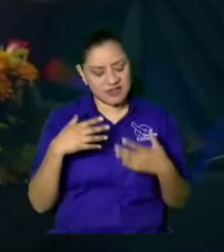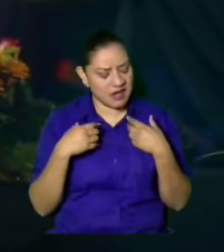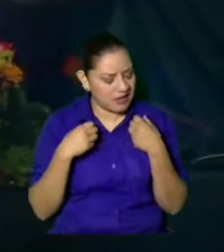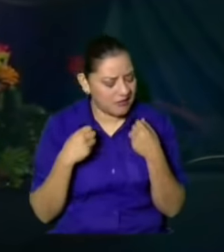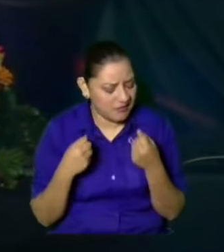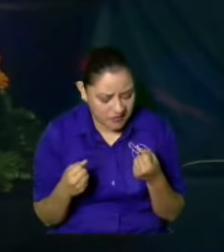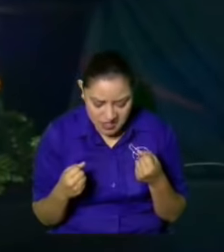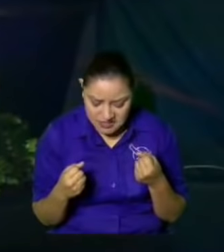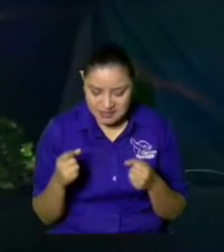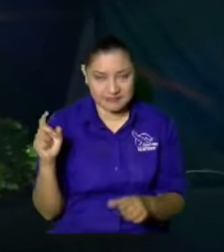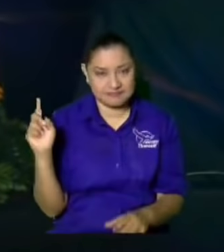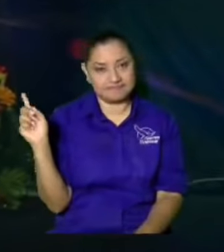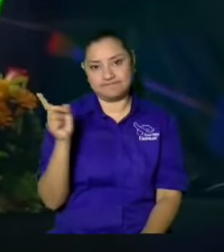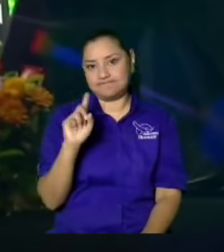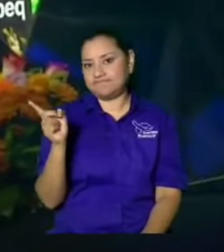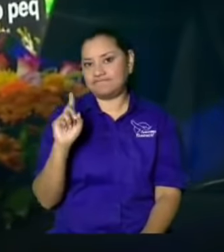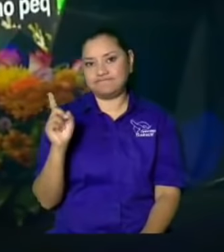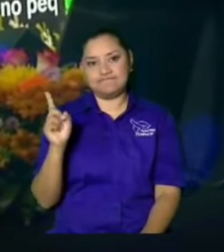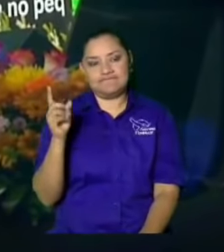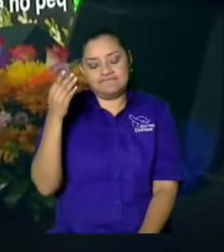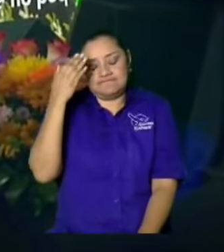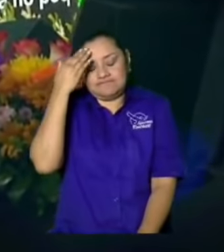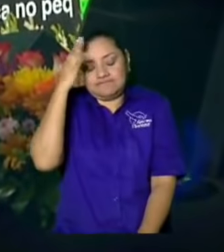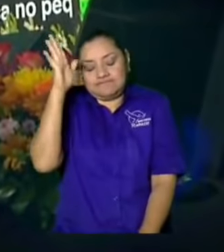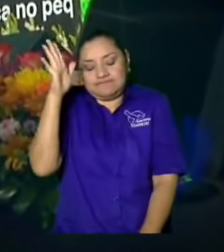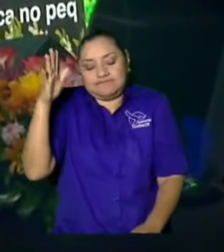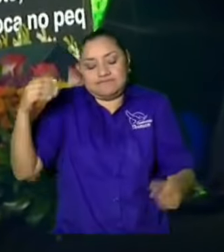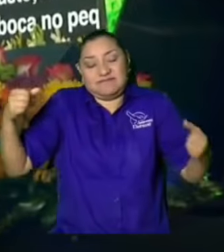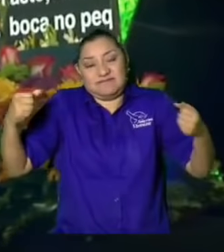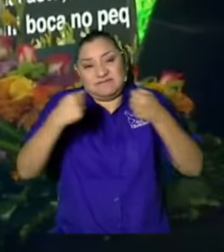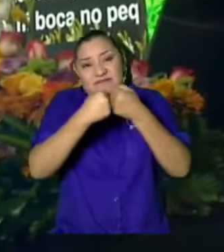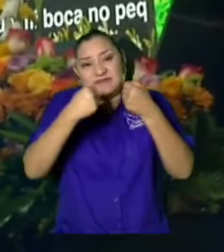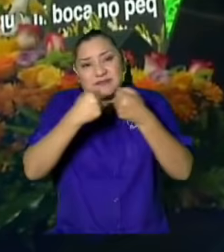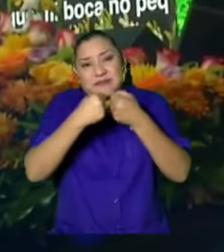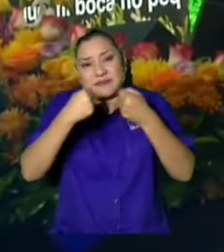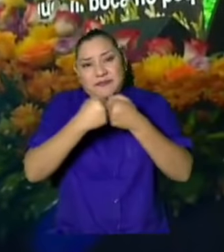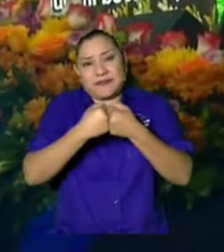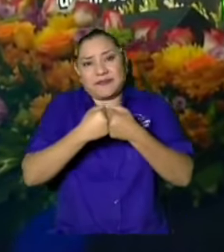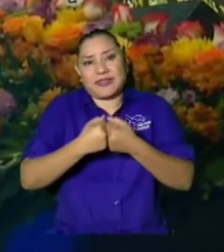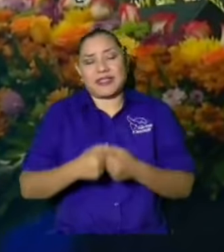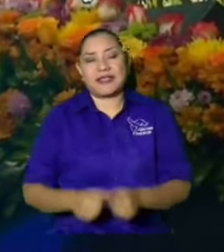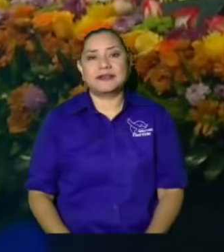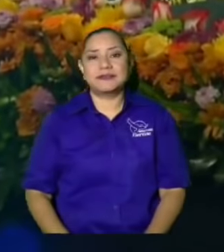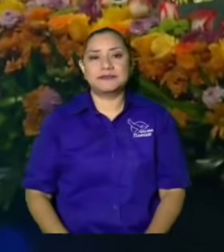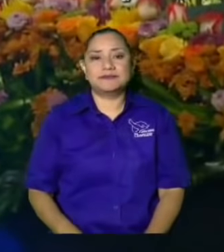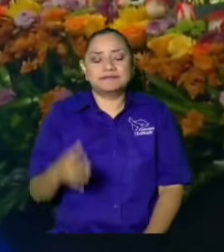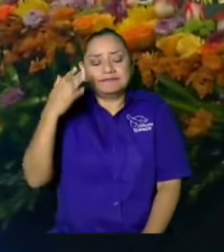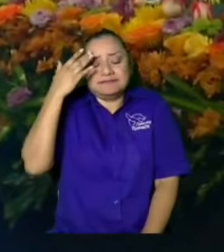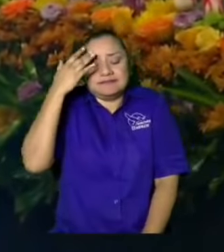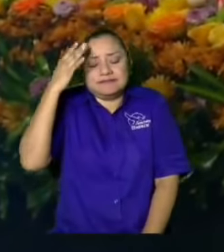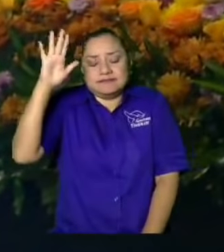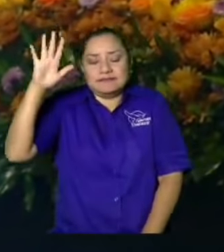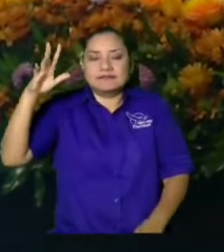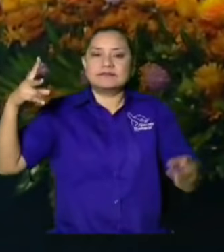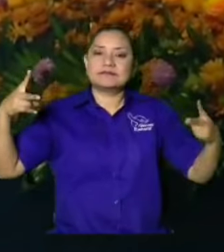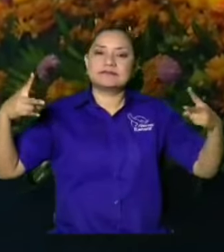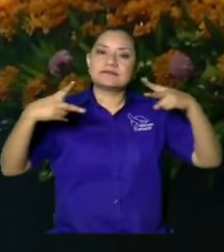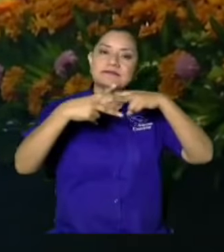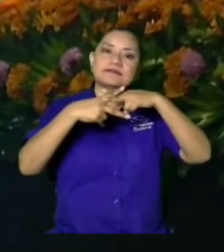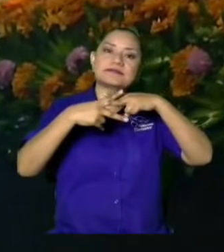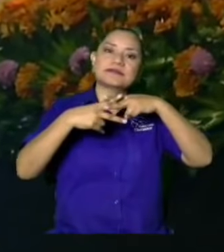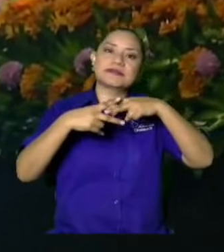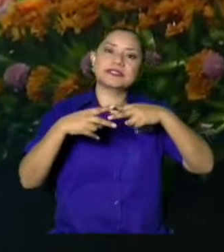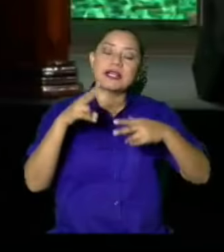no tengo fuerzas, no sé cómo pelear esta batalla, no tengo fuerzas y no sé cómo pelear esta batalla,